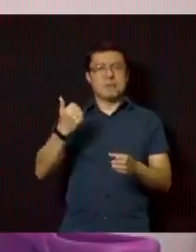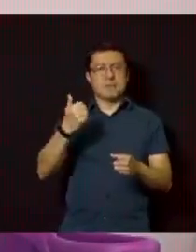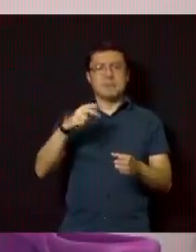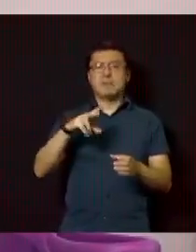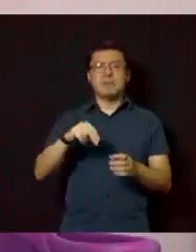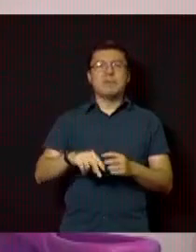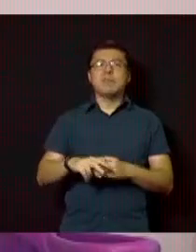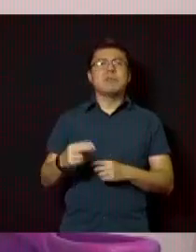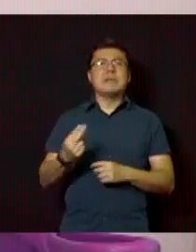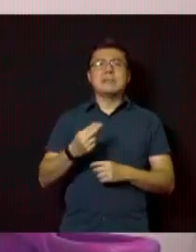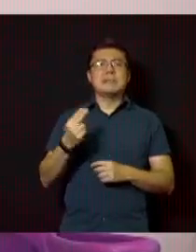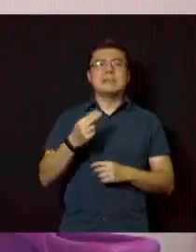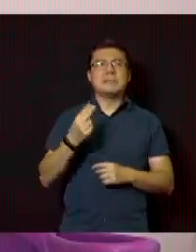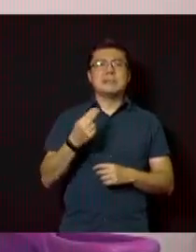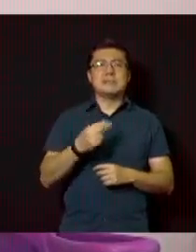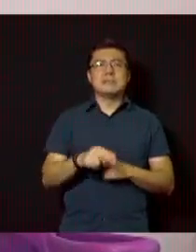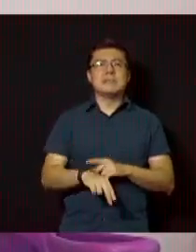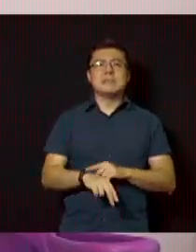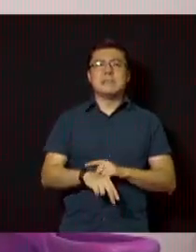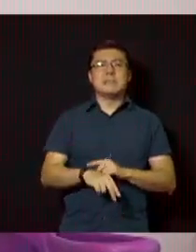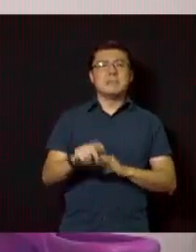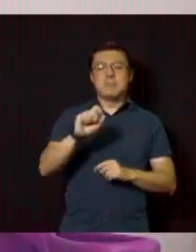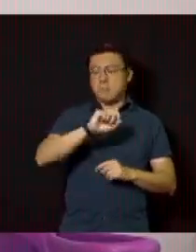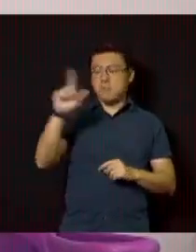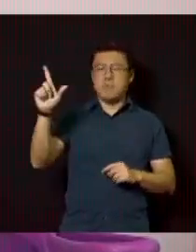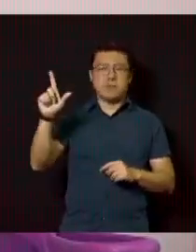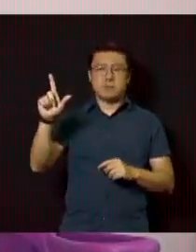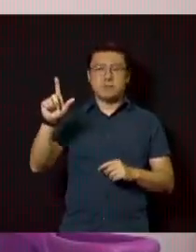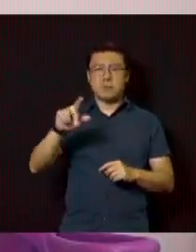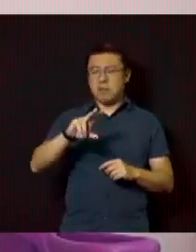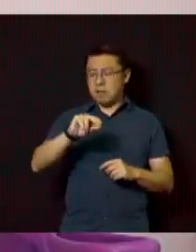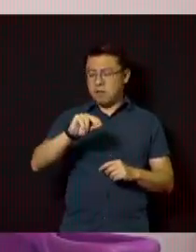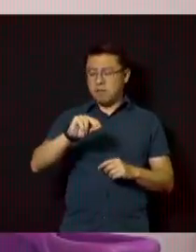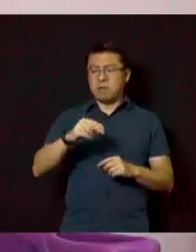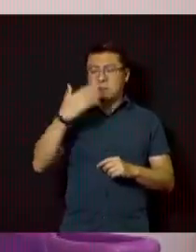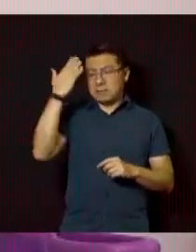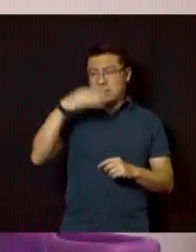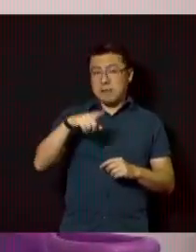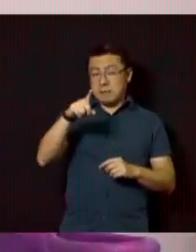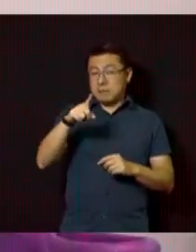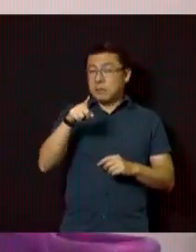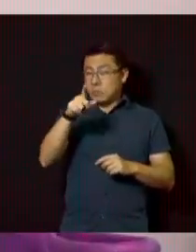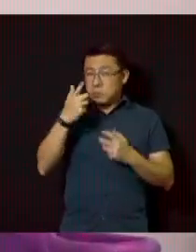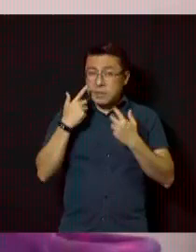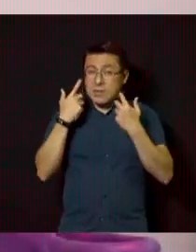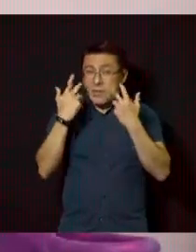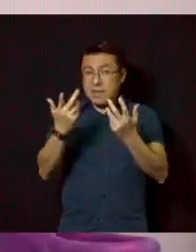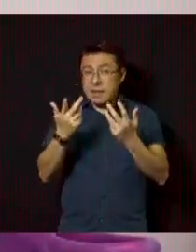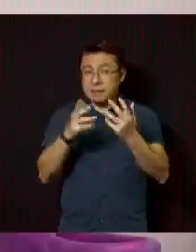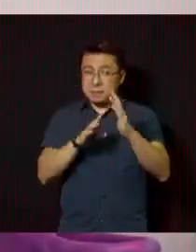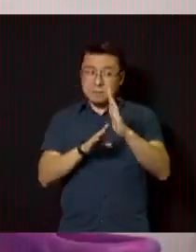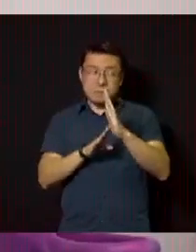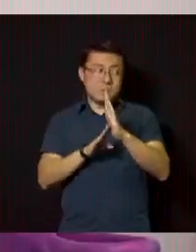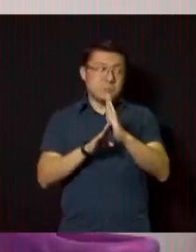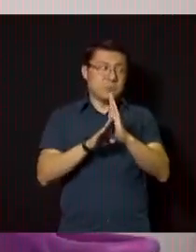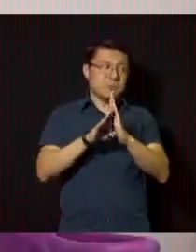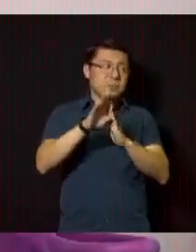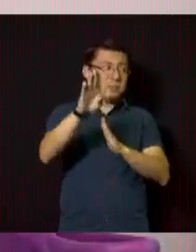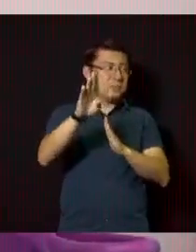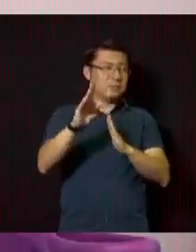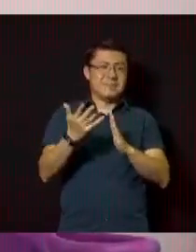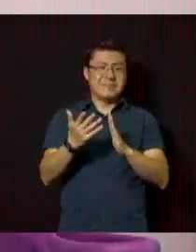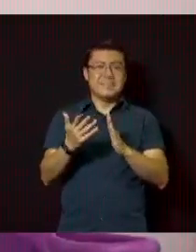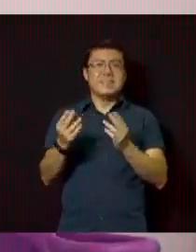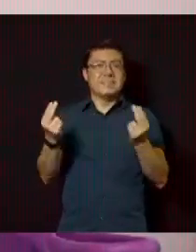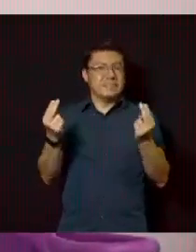mencionaba, nada relacionado con la belleza, solamente un deseo ardiente, un gran deseo de crecer, una gran, no necesidad, sino